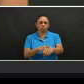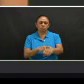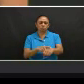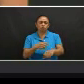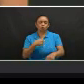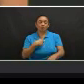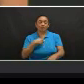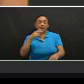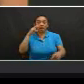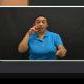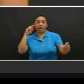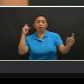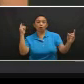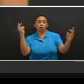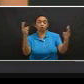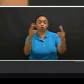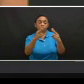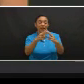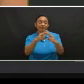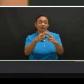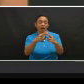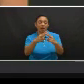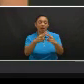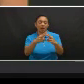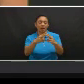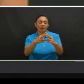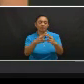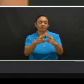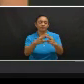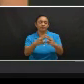Yo me encontraba